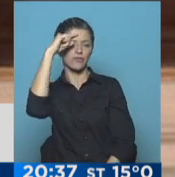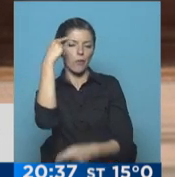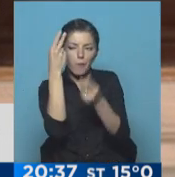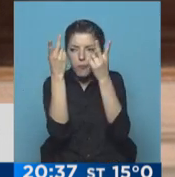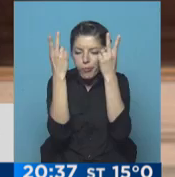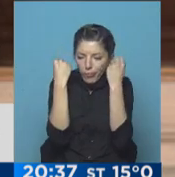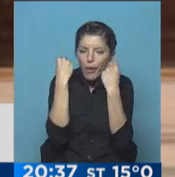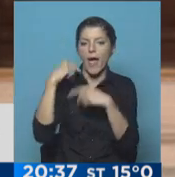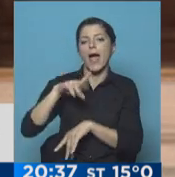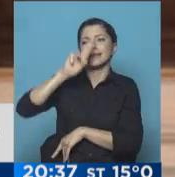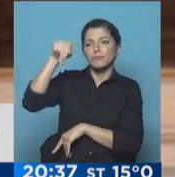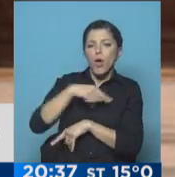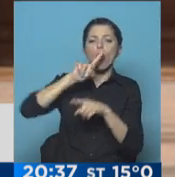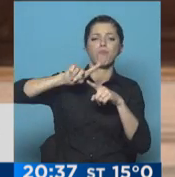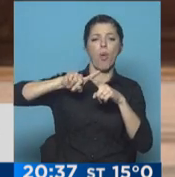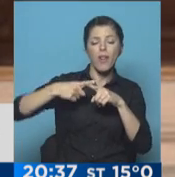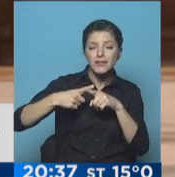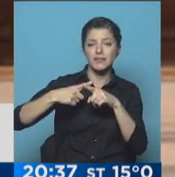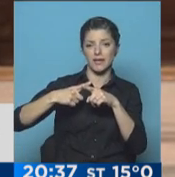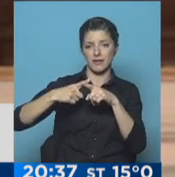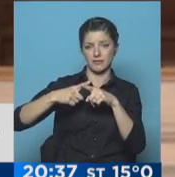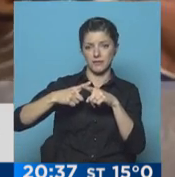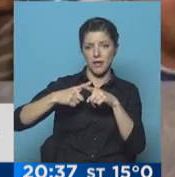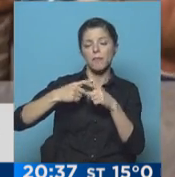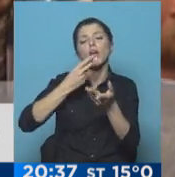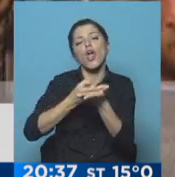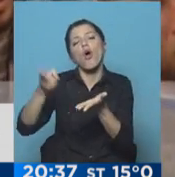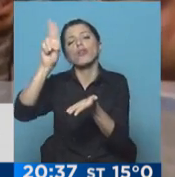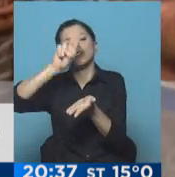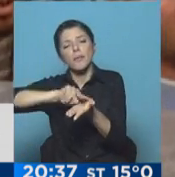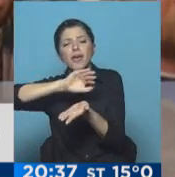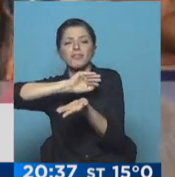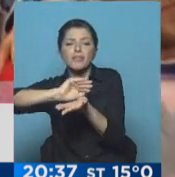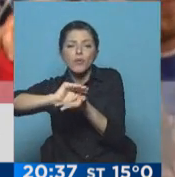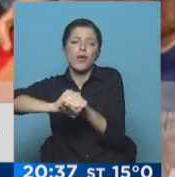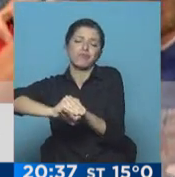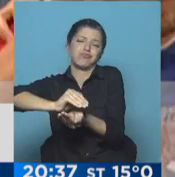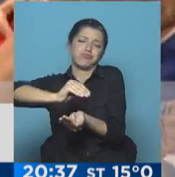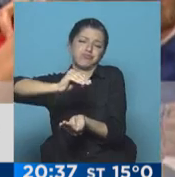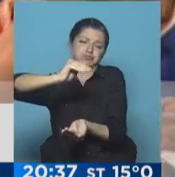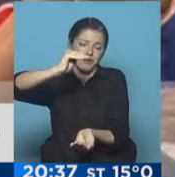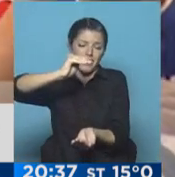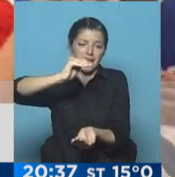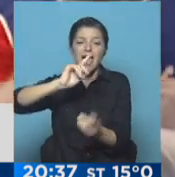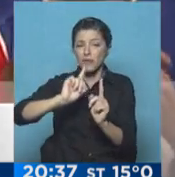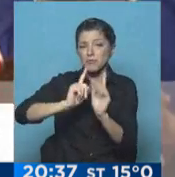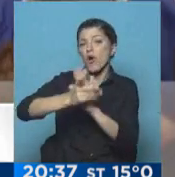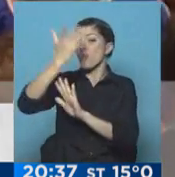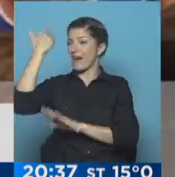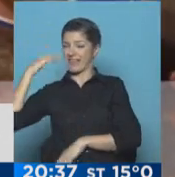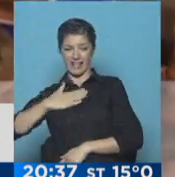con políticas que permitan nuevamente endeudar al país y llevarlo al estado en que lo encontramos en el